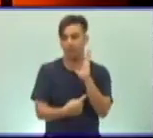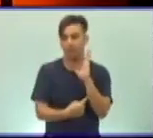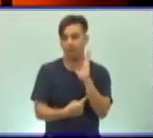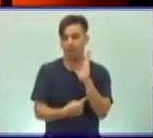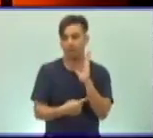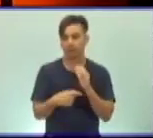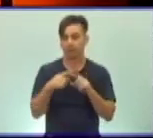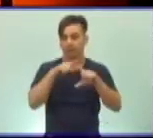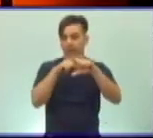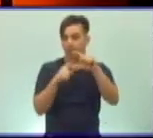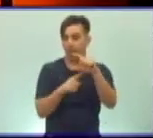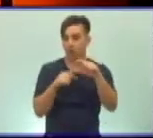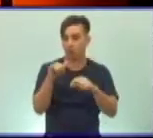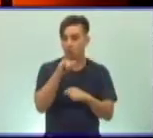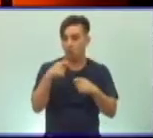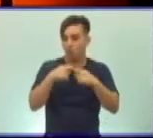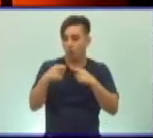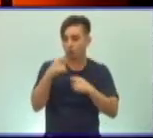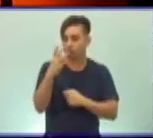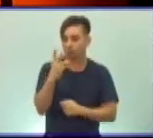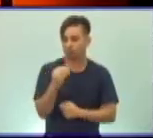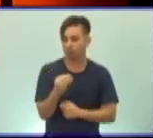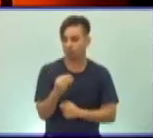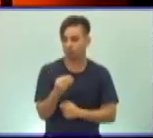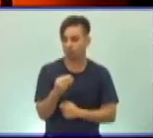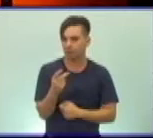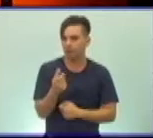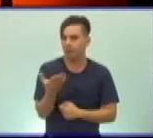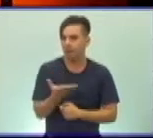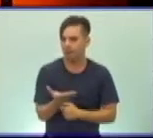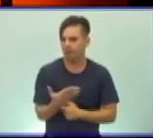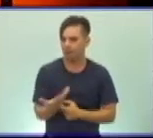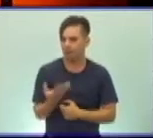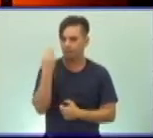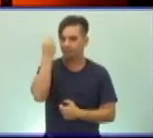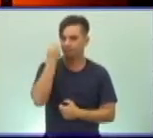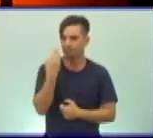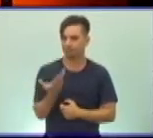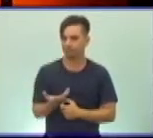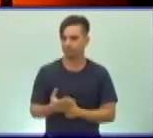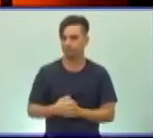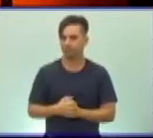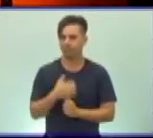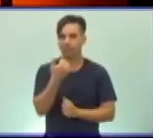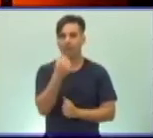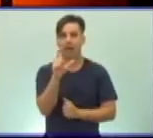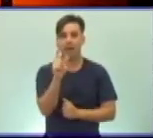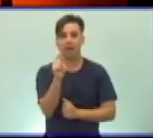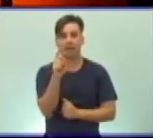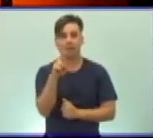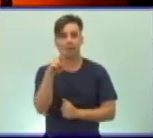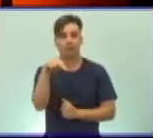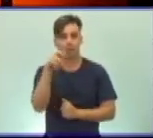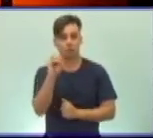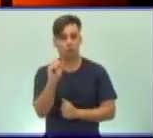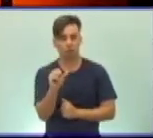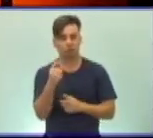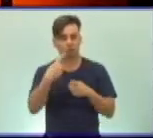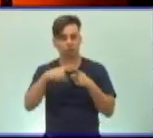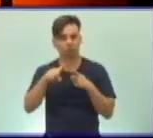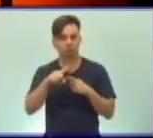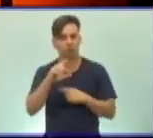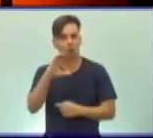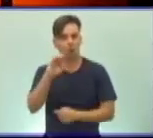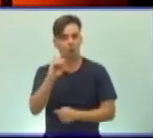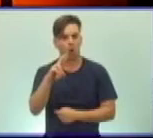de igual amplitud, entonces rápidamente pienso en los alternos o los correspondientes